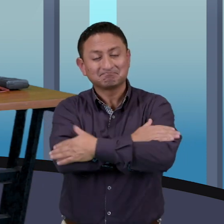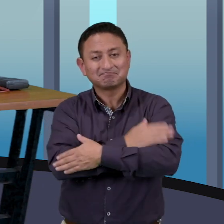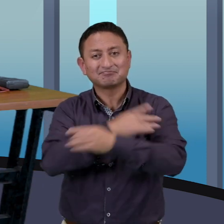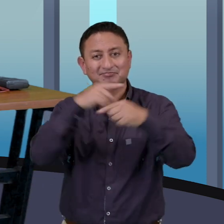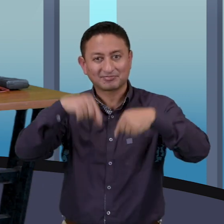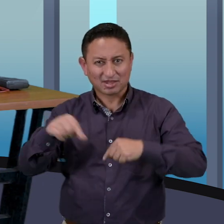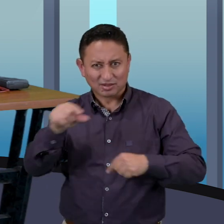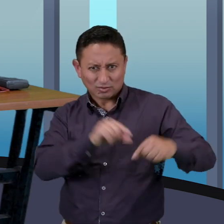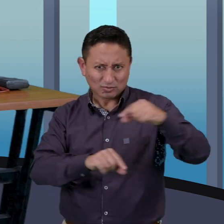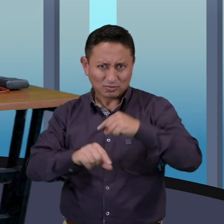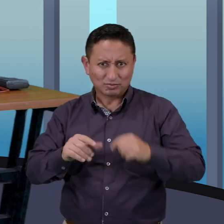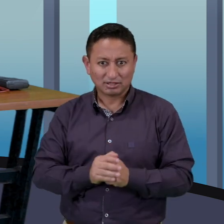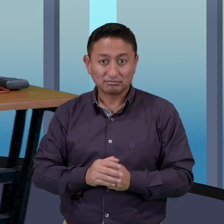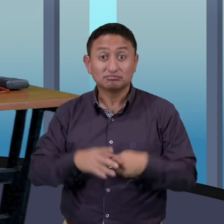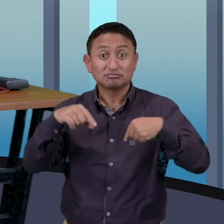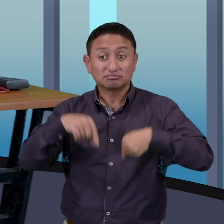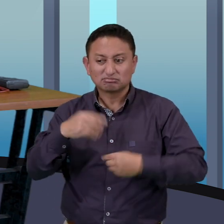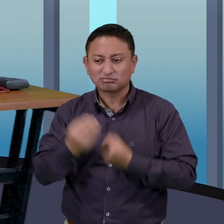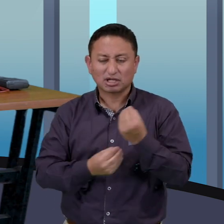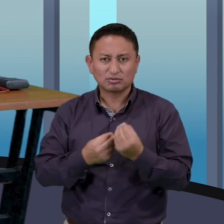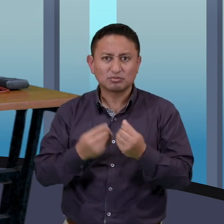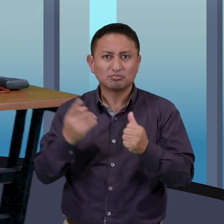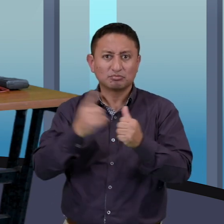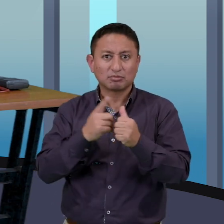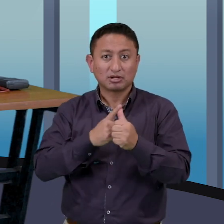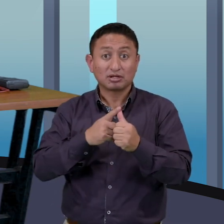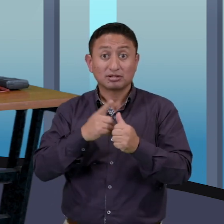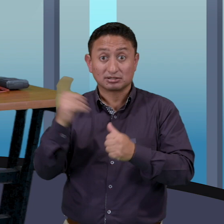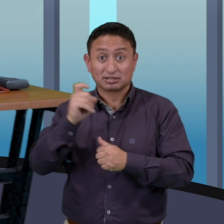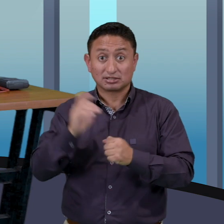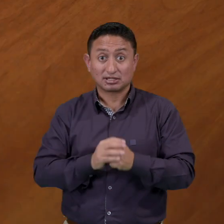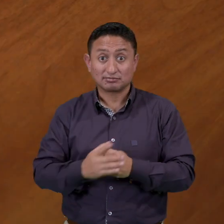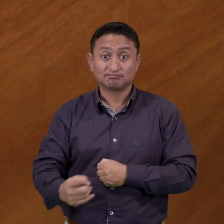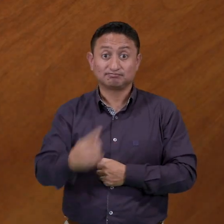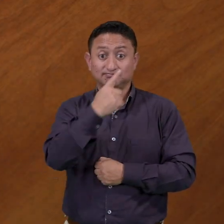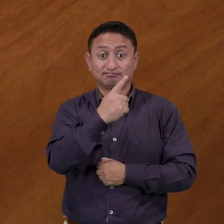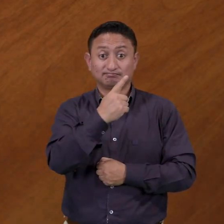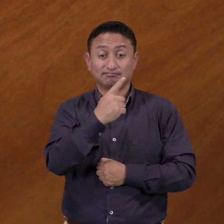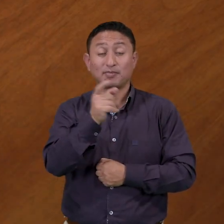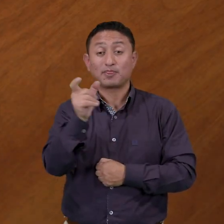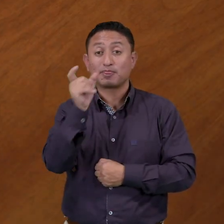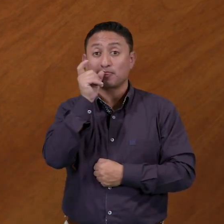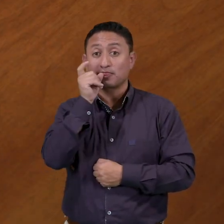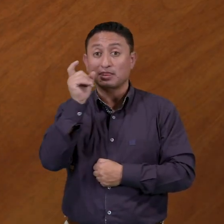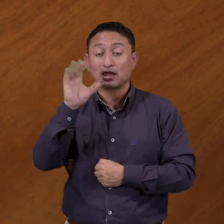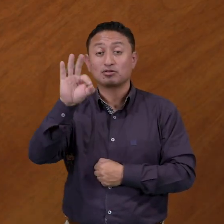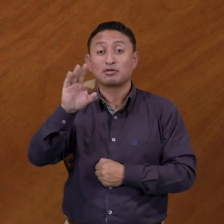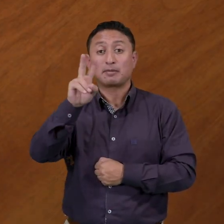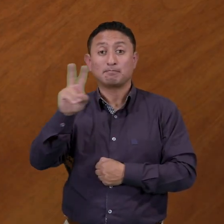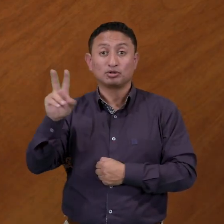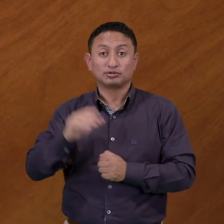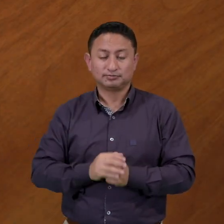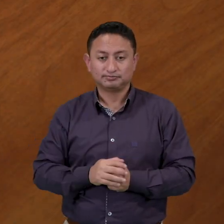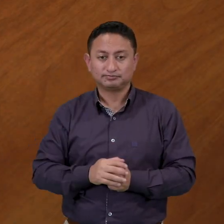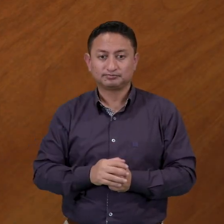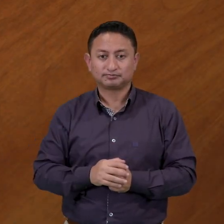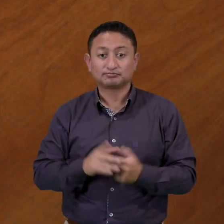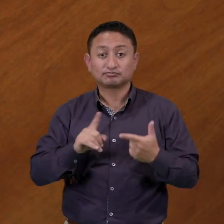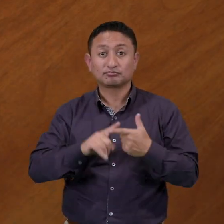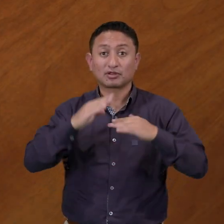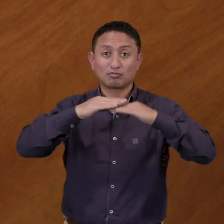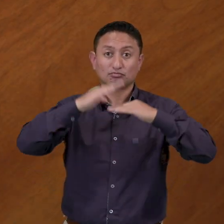Bienvenidos al laboratorio. Para hacer nuestra linterna eléctrica vas a necesitar de una batería de 9 voltios,